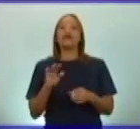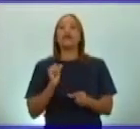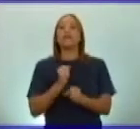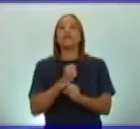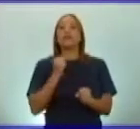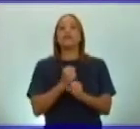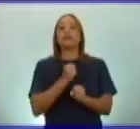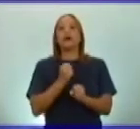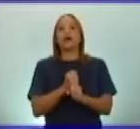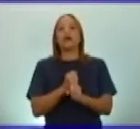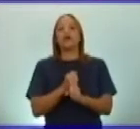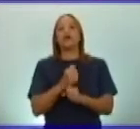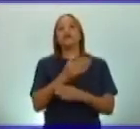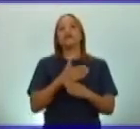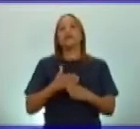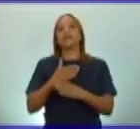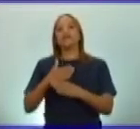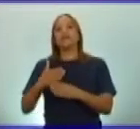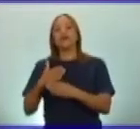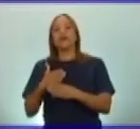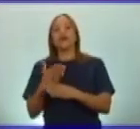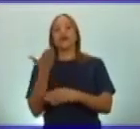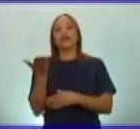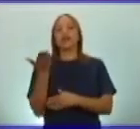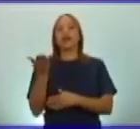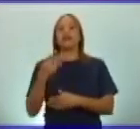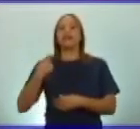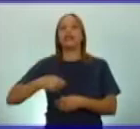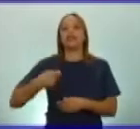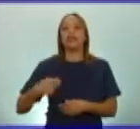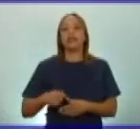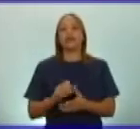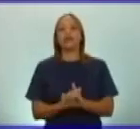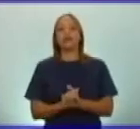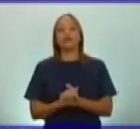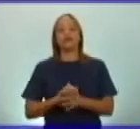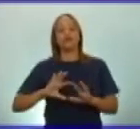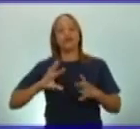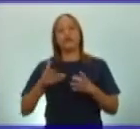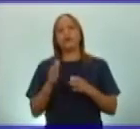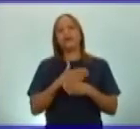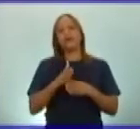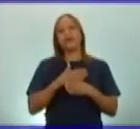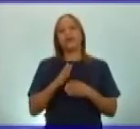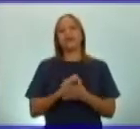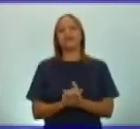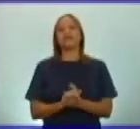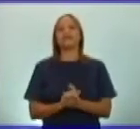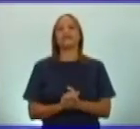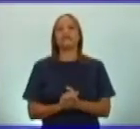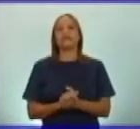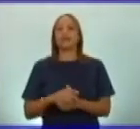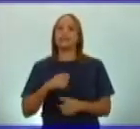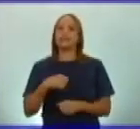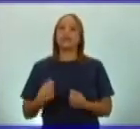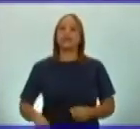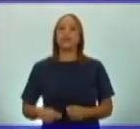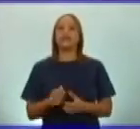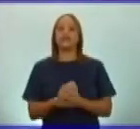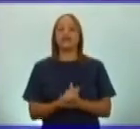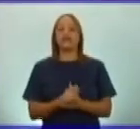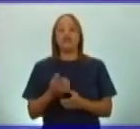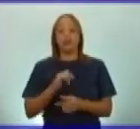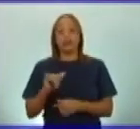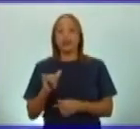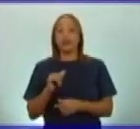en partidos comunistas, comenzaron a reclamar sus derechos de diferentes maneras, comenzaron a exigir ello. Por tanto, también